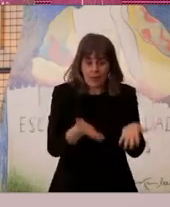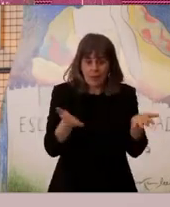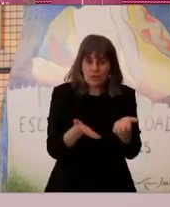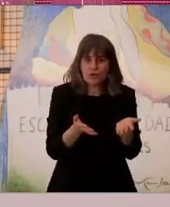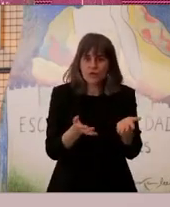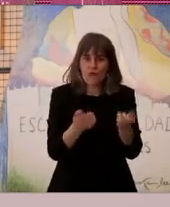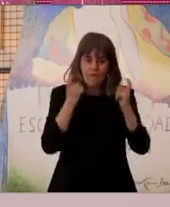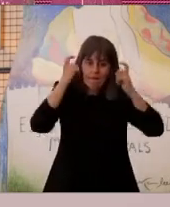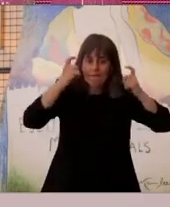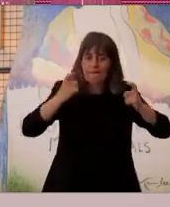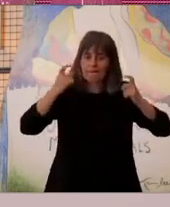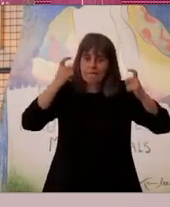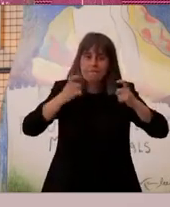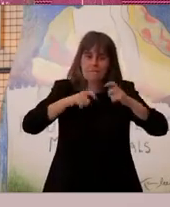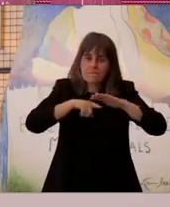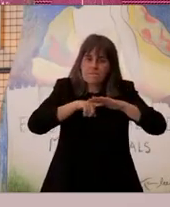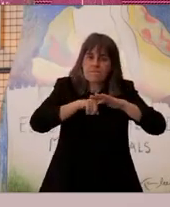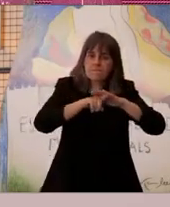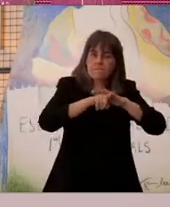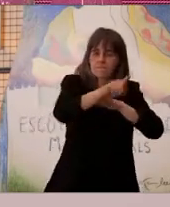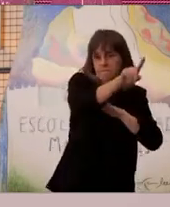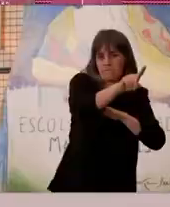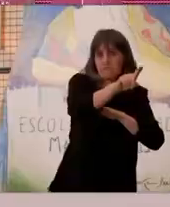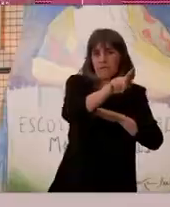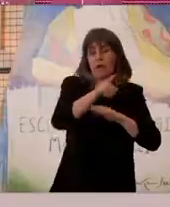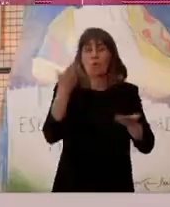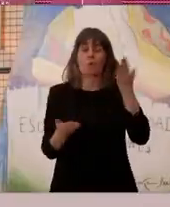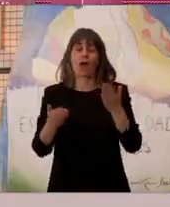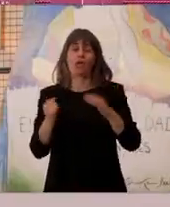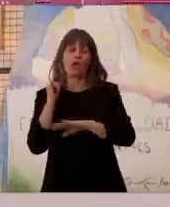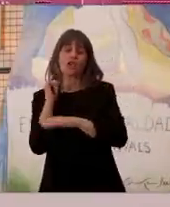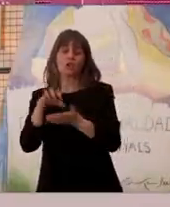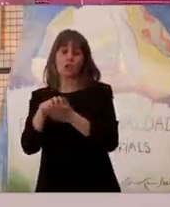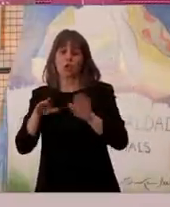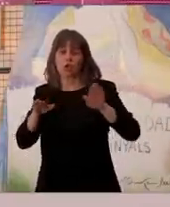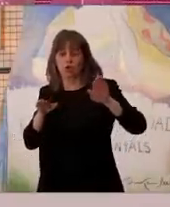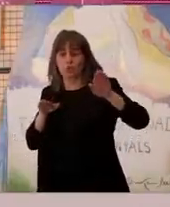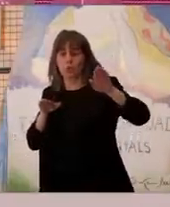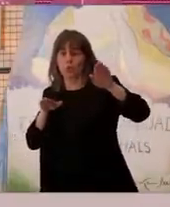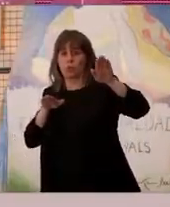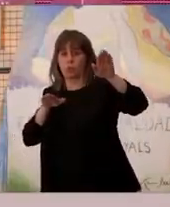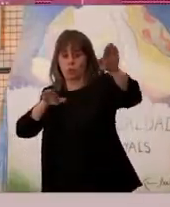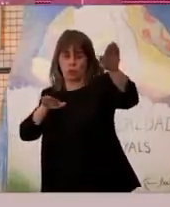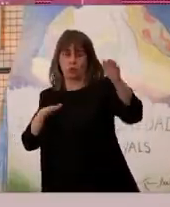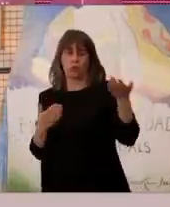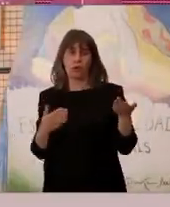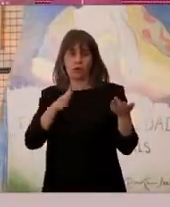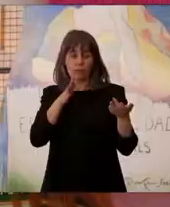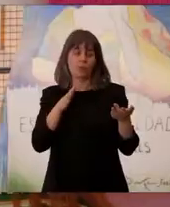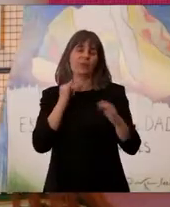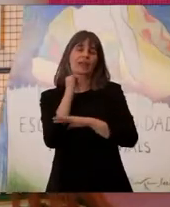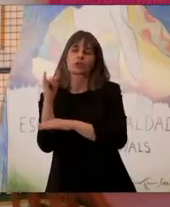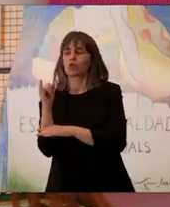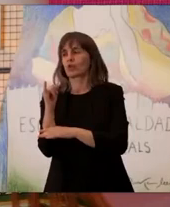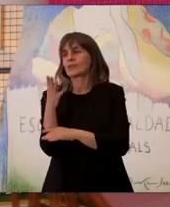más adelante de lo que puede tragar las instituciones porque las instituciones tienen muchas cosas que hacer o sea tienen múltiples frentes